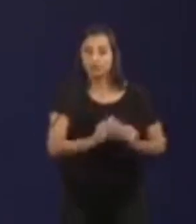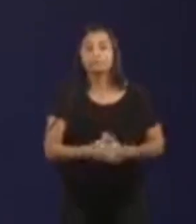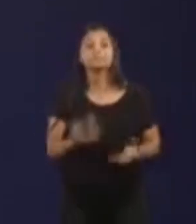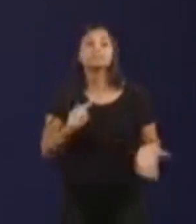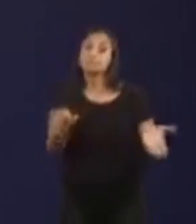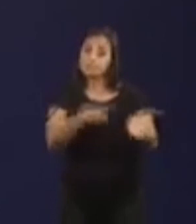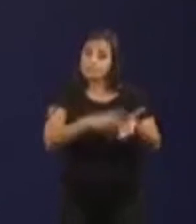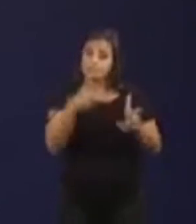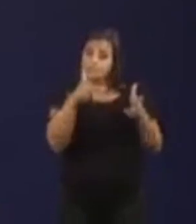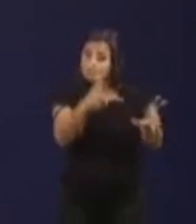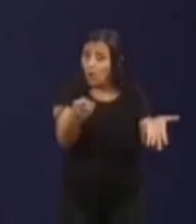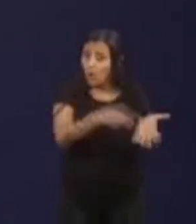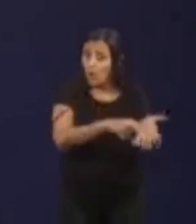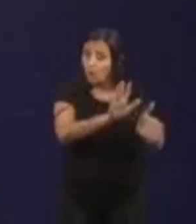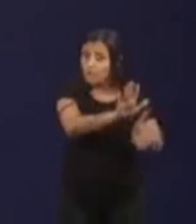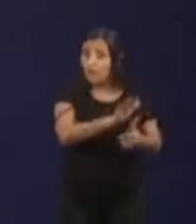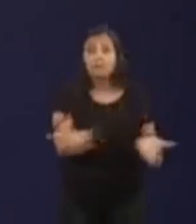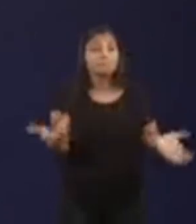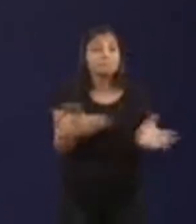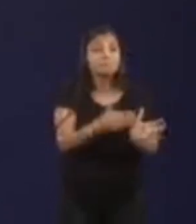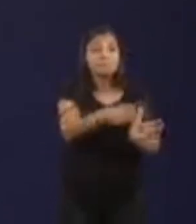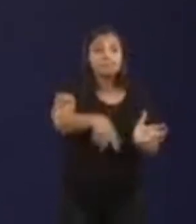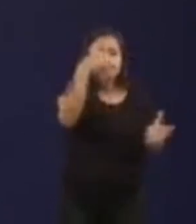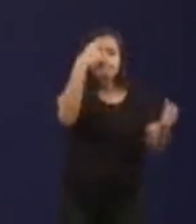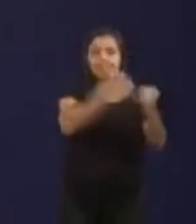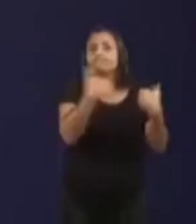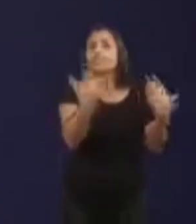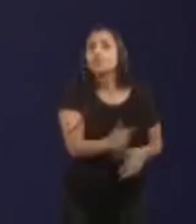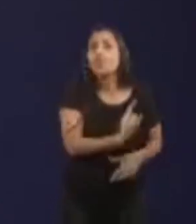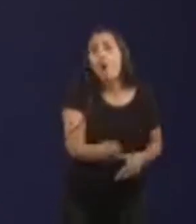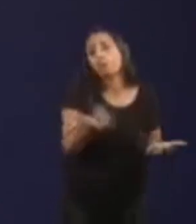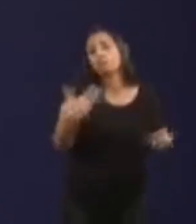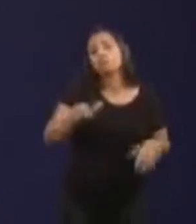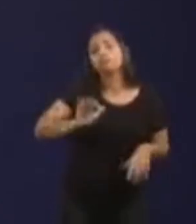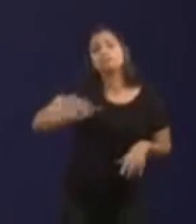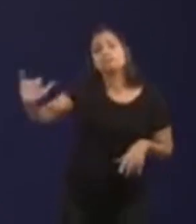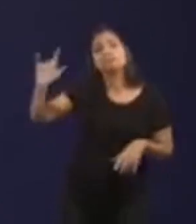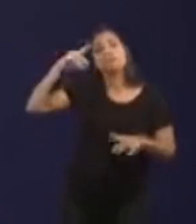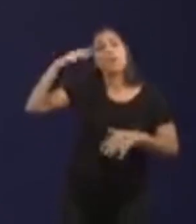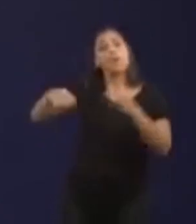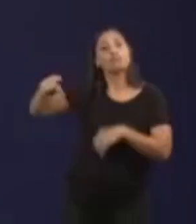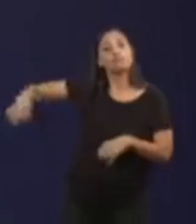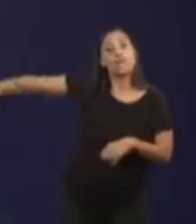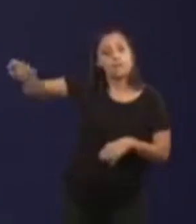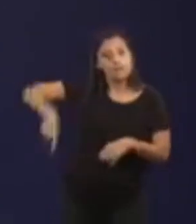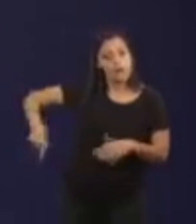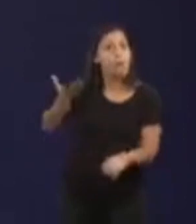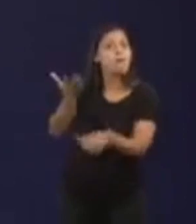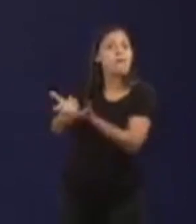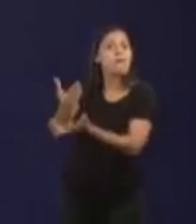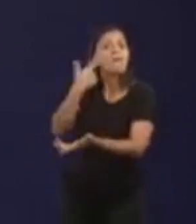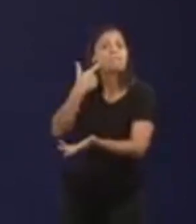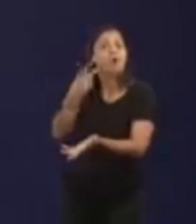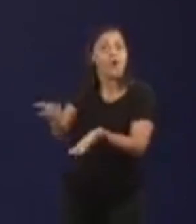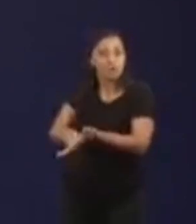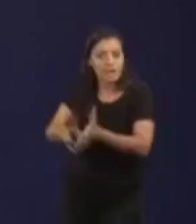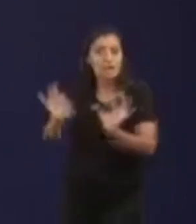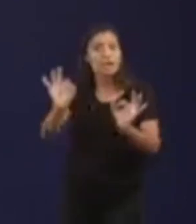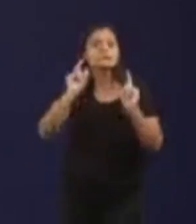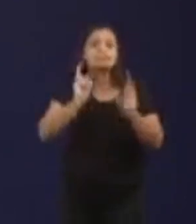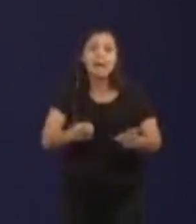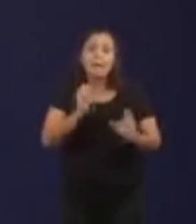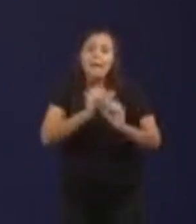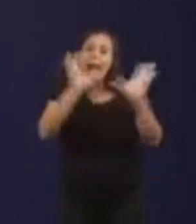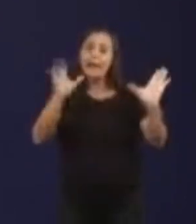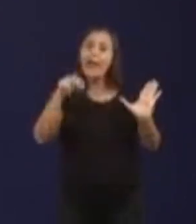repito en tal caso apelarán y y y también es bueno aclararte Que aquí hay